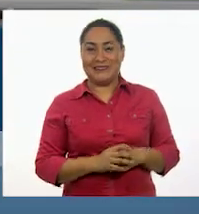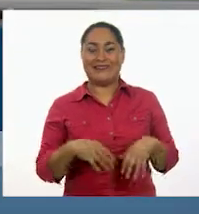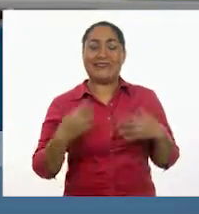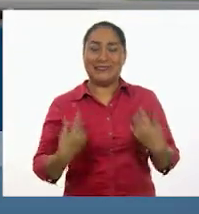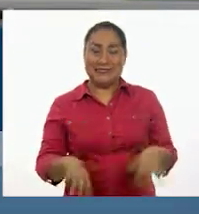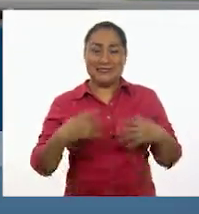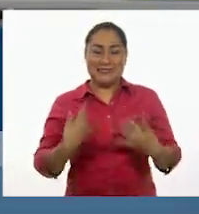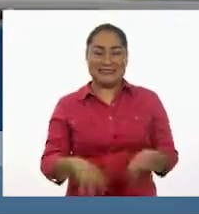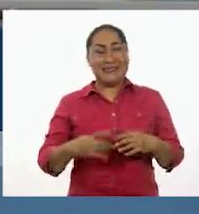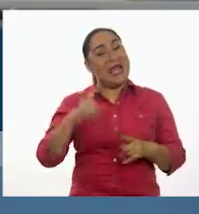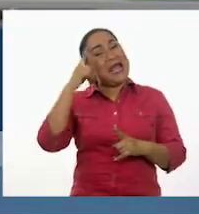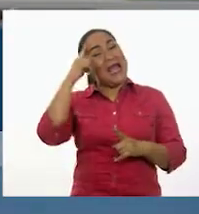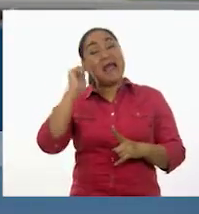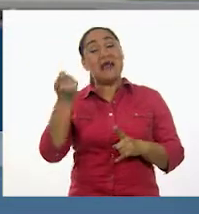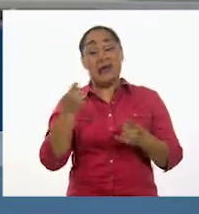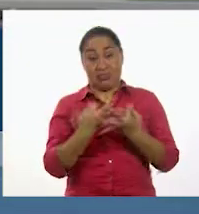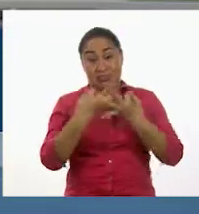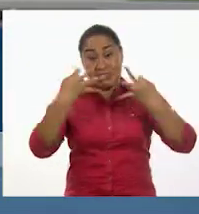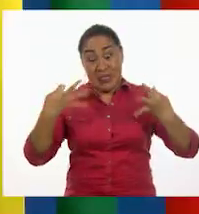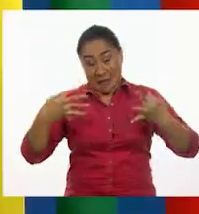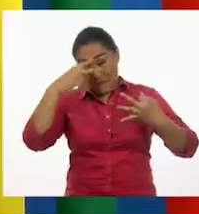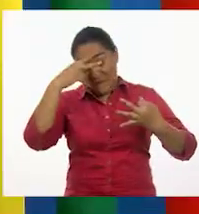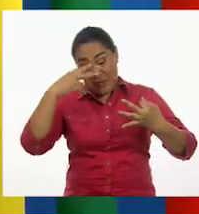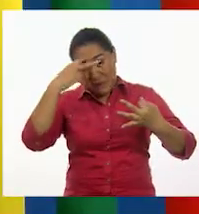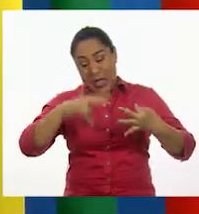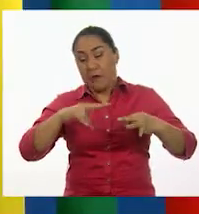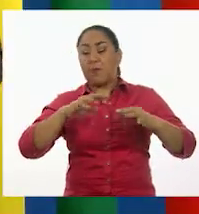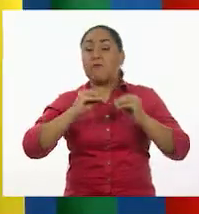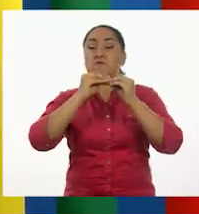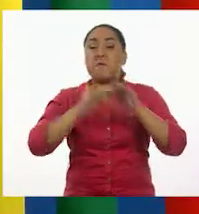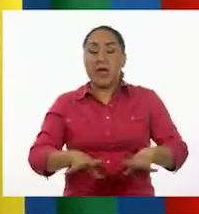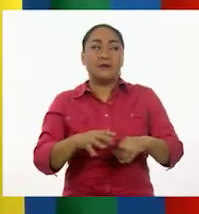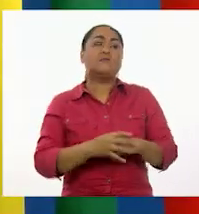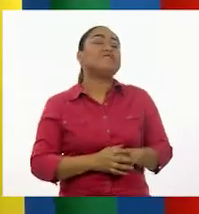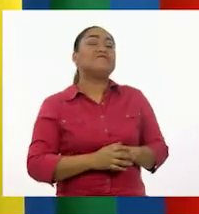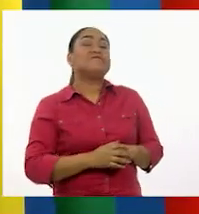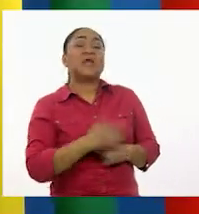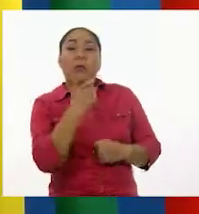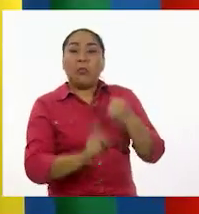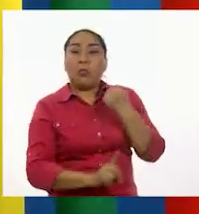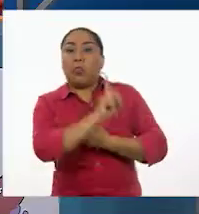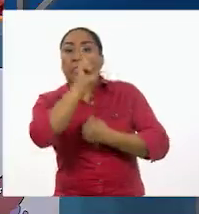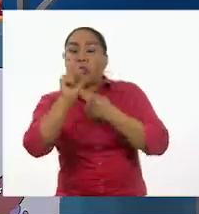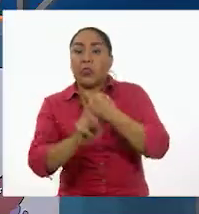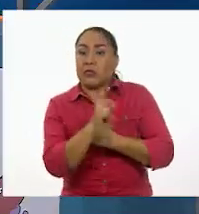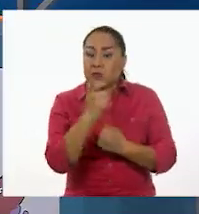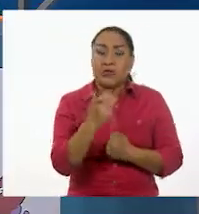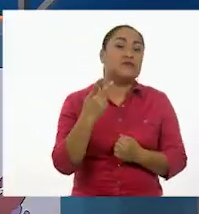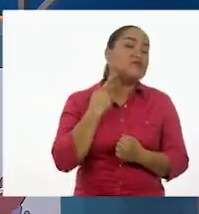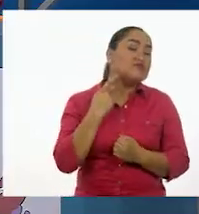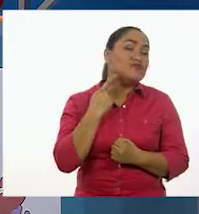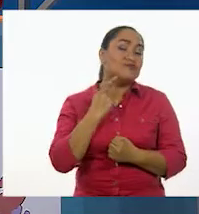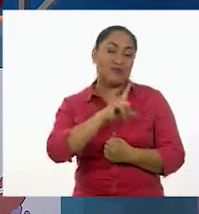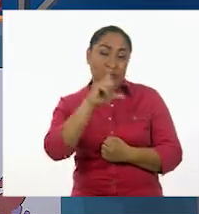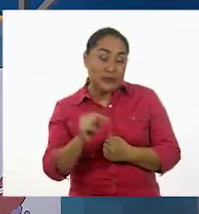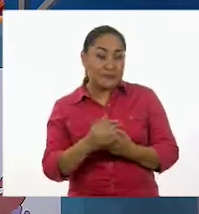¡Ay! ¡La pérdida del territorio! Hubo una crisis económica y política. Muy bien, los